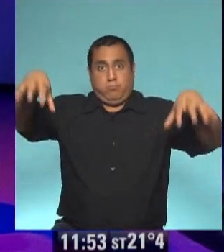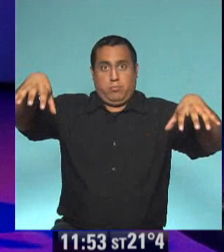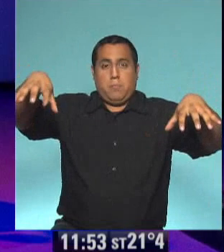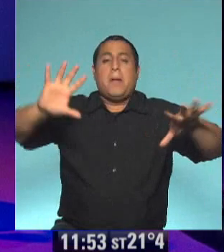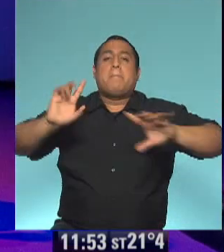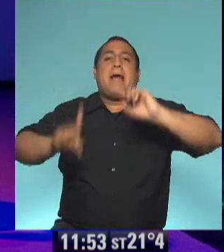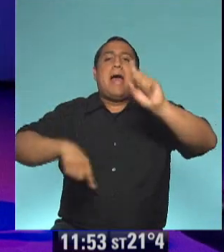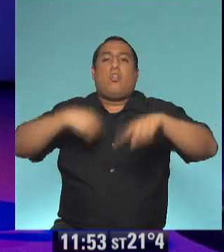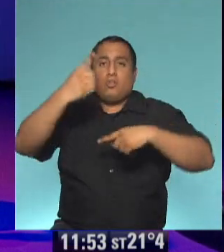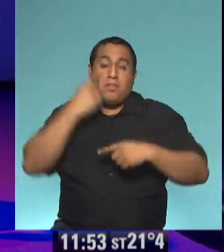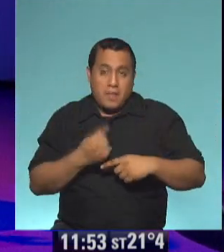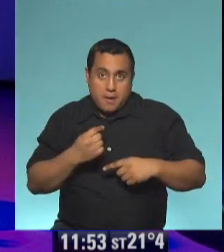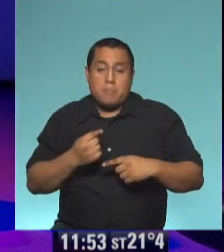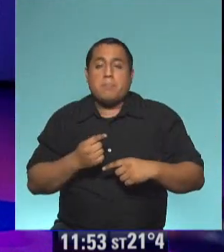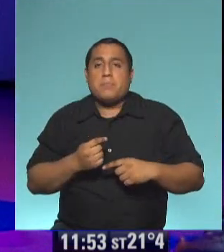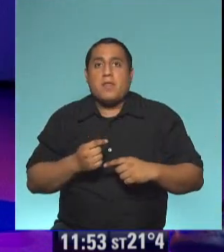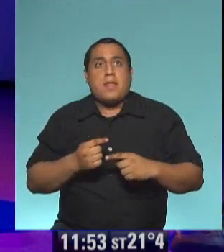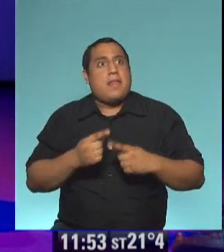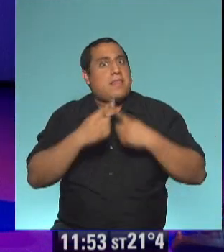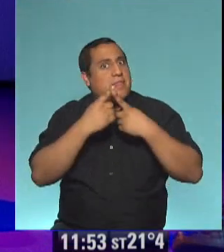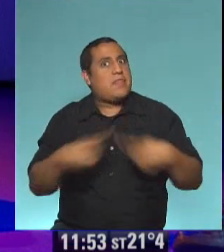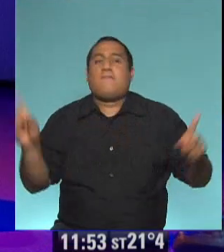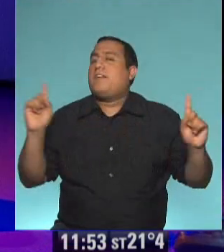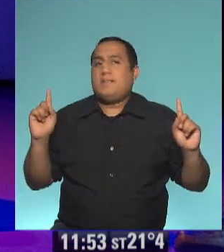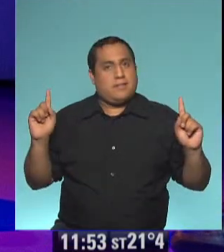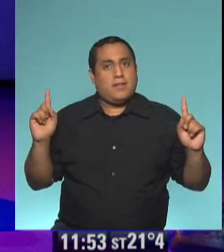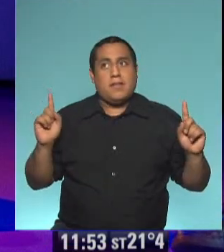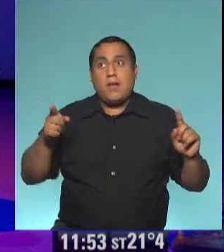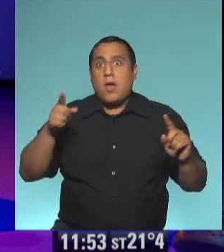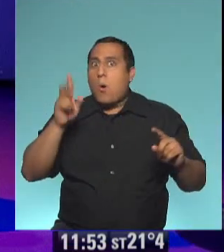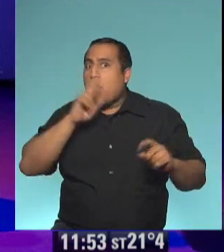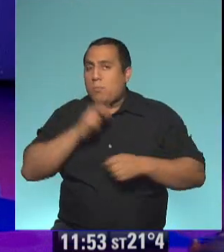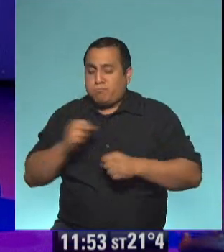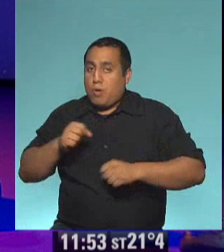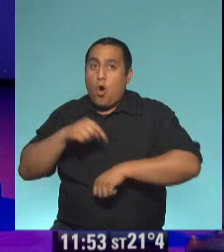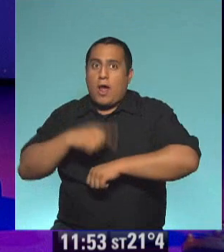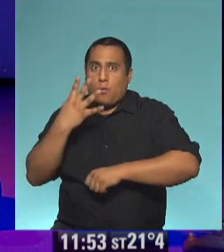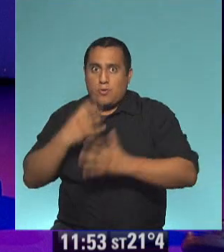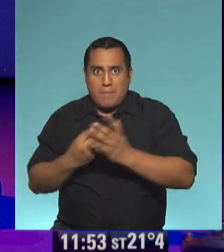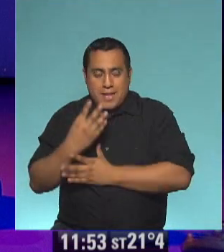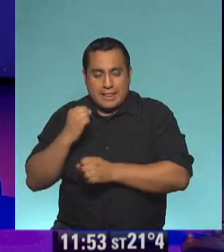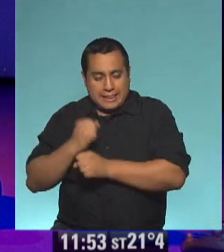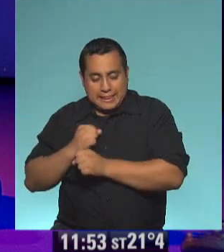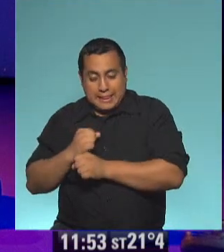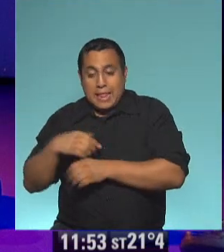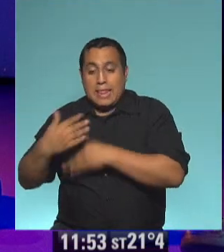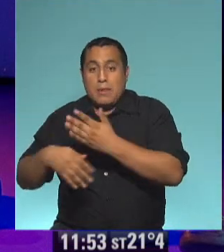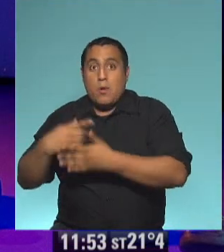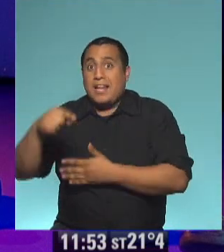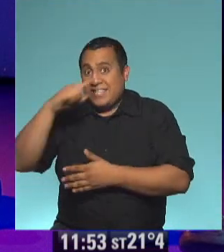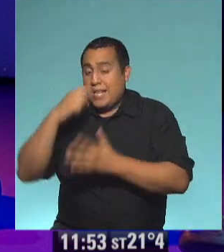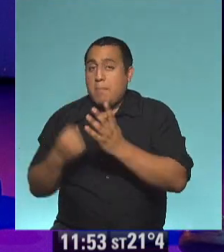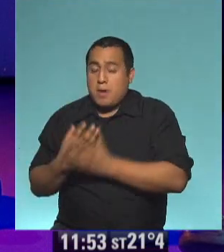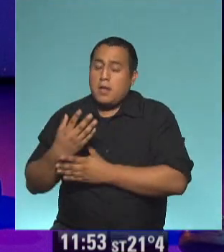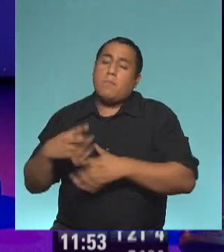siguiente, otro y muy otro fue el cantar. La Gorda trabajó desde las 4 de la mañana y a las 7, para cuando salíamos